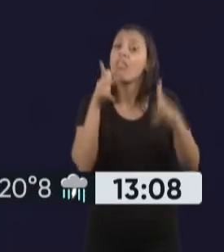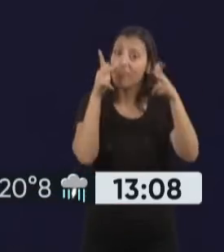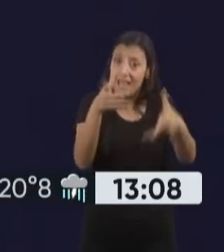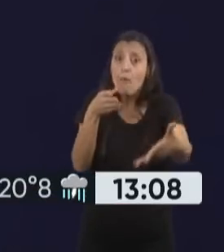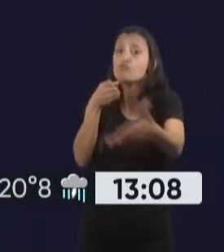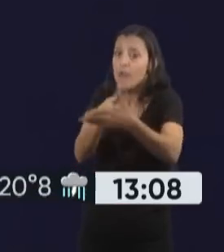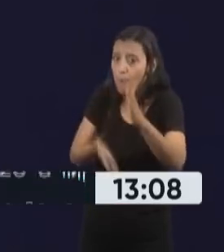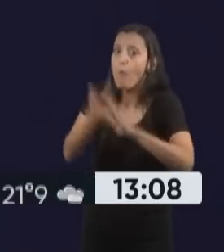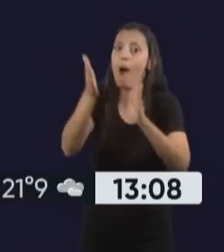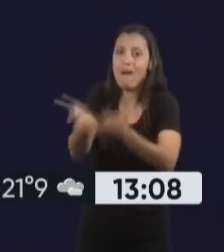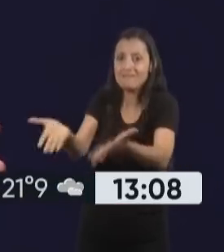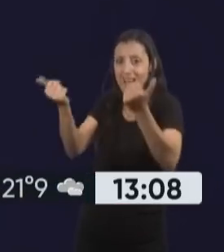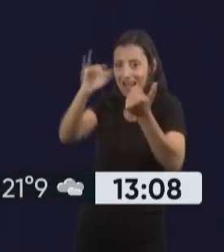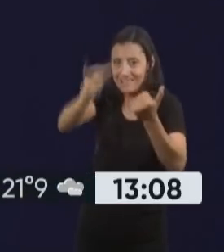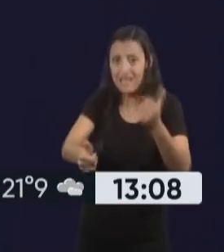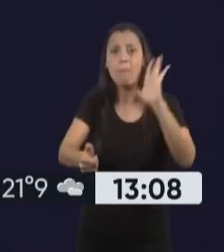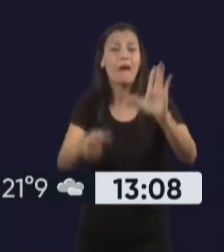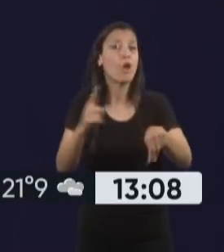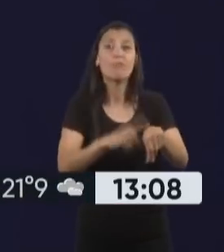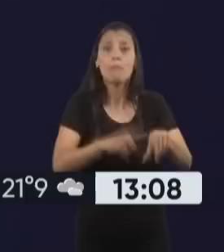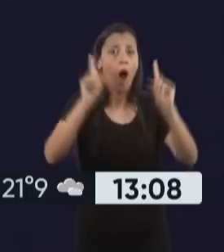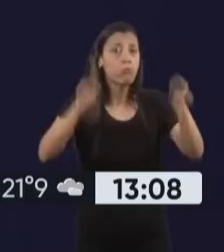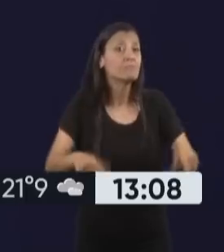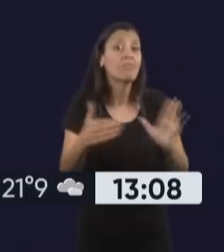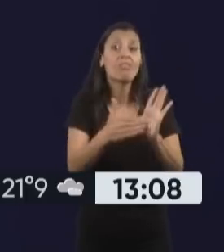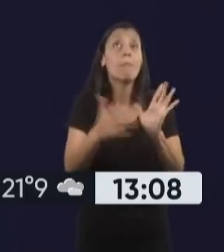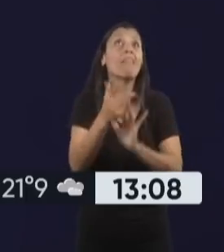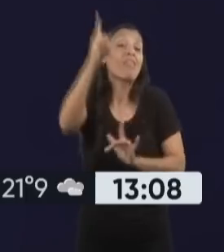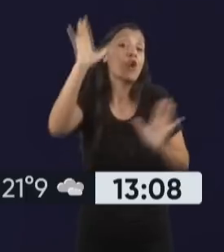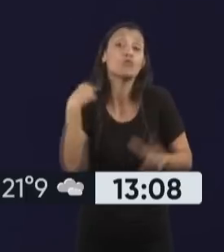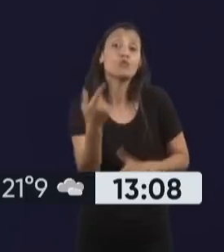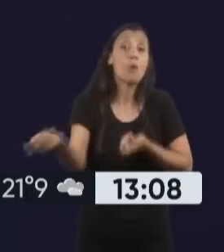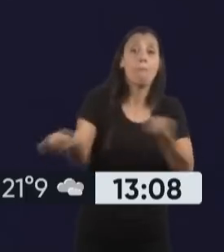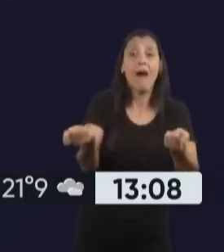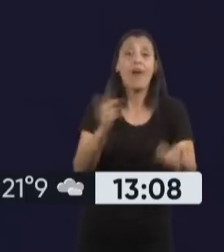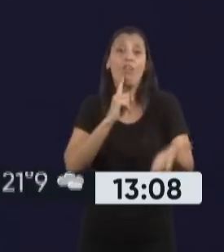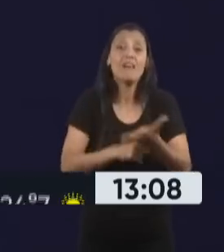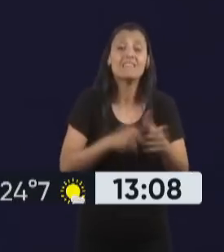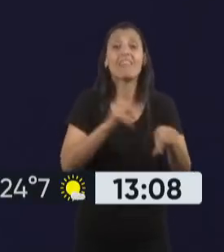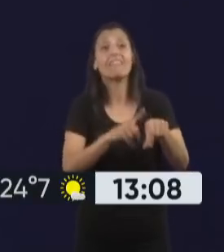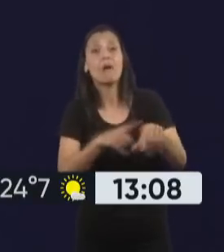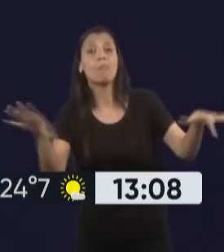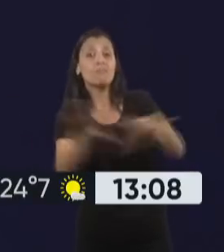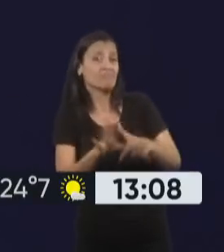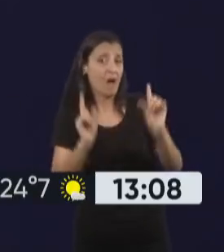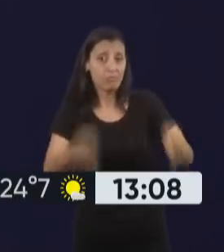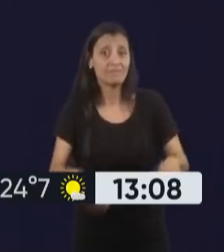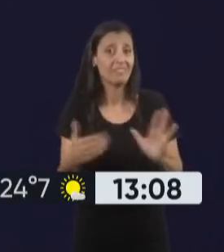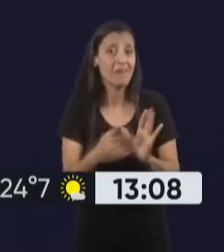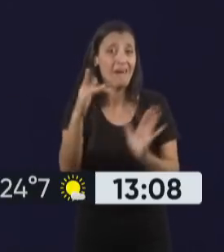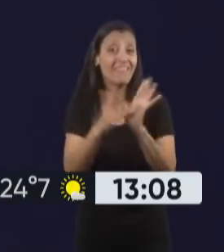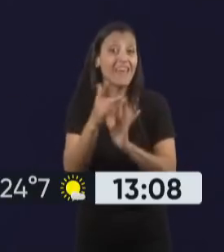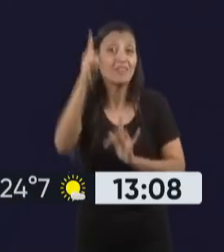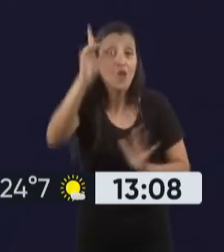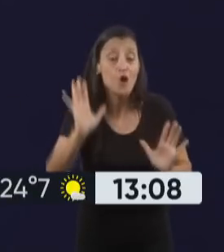en el corto plazo, y no, los tiempos son de Dios, mi querido amigo, no los manejamos. veremos cómo